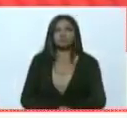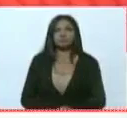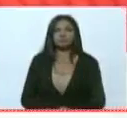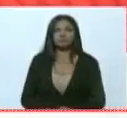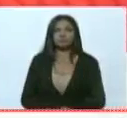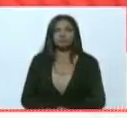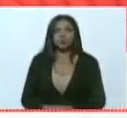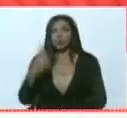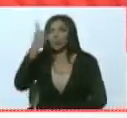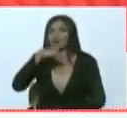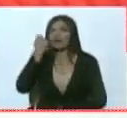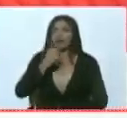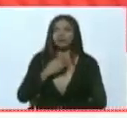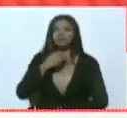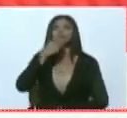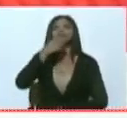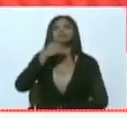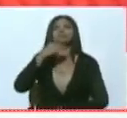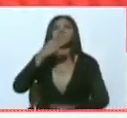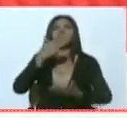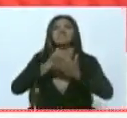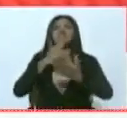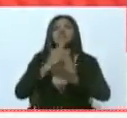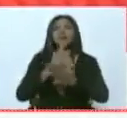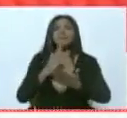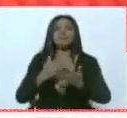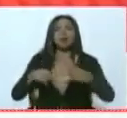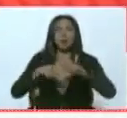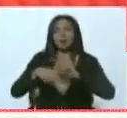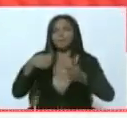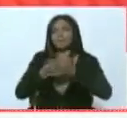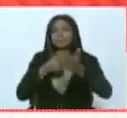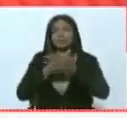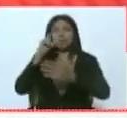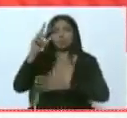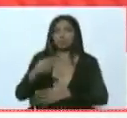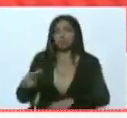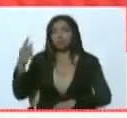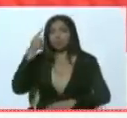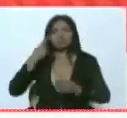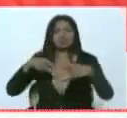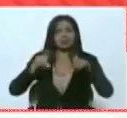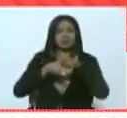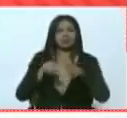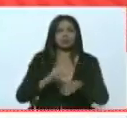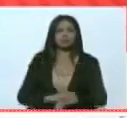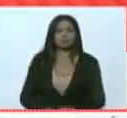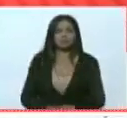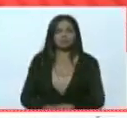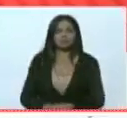con la cara bien erguida, a los que batallamos todos los días.